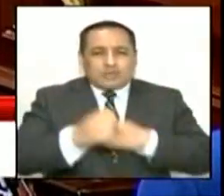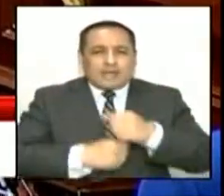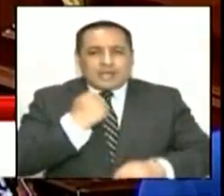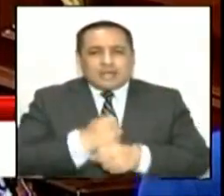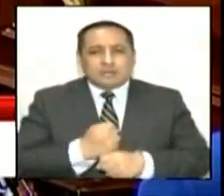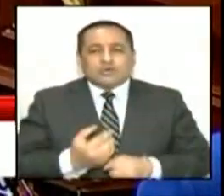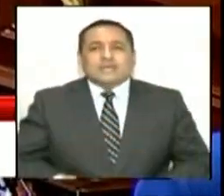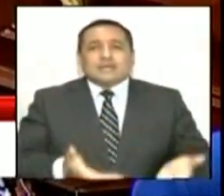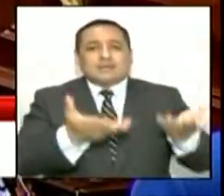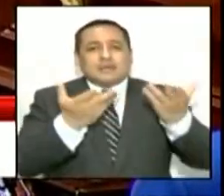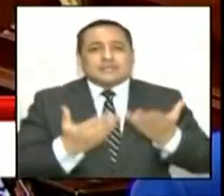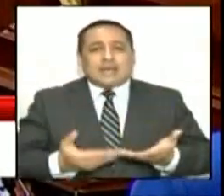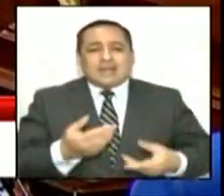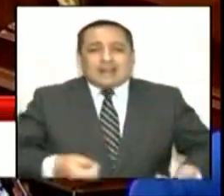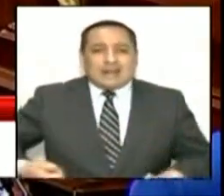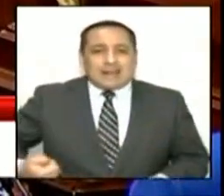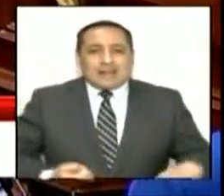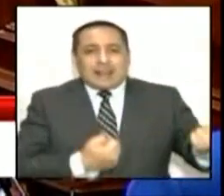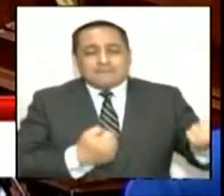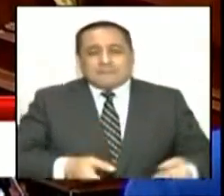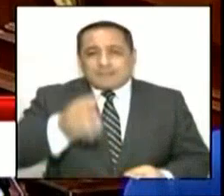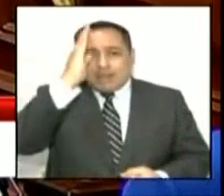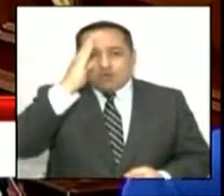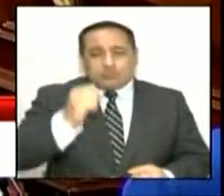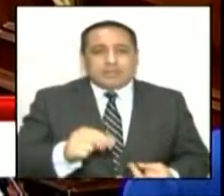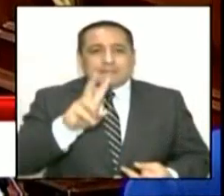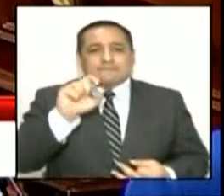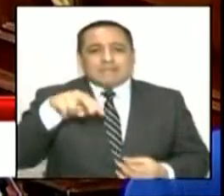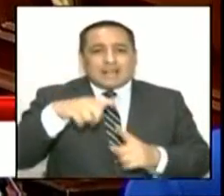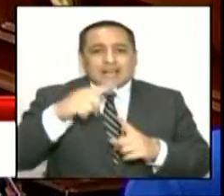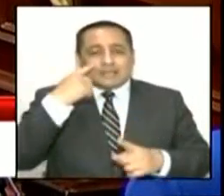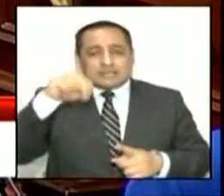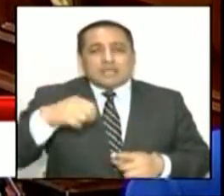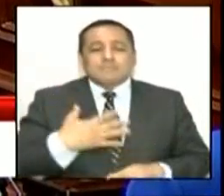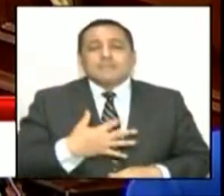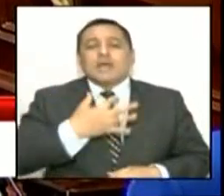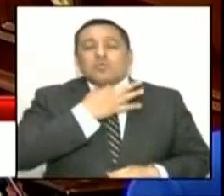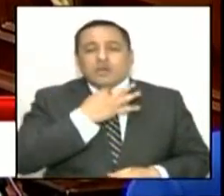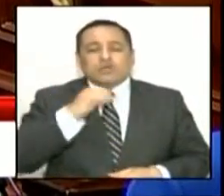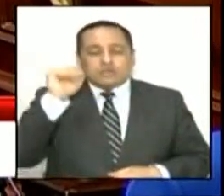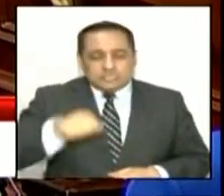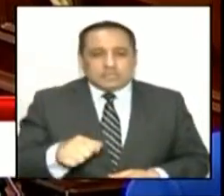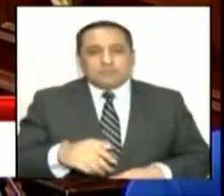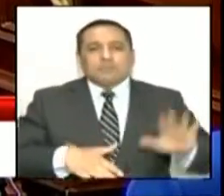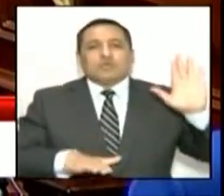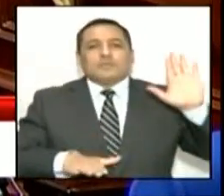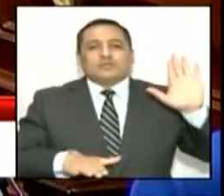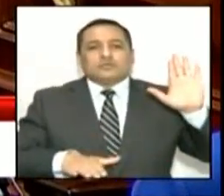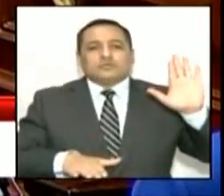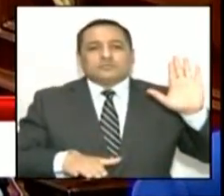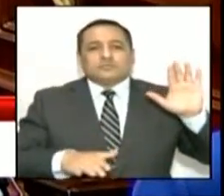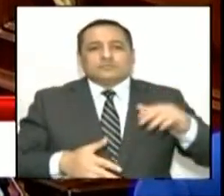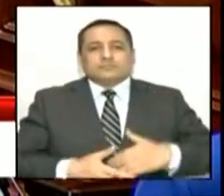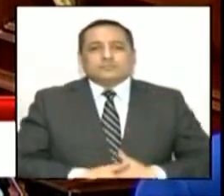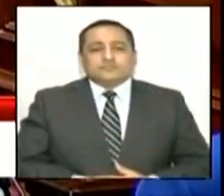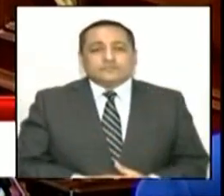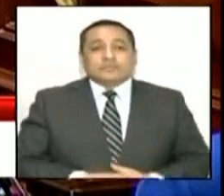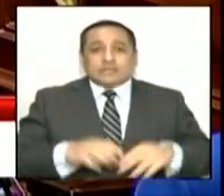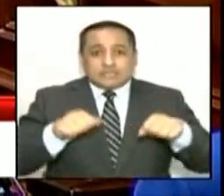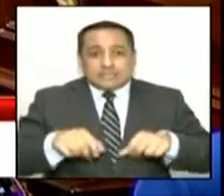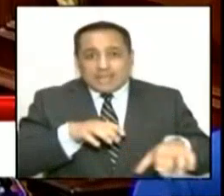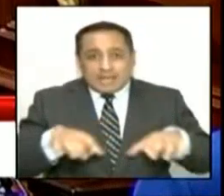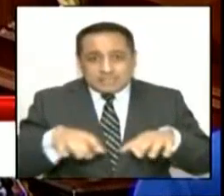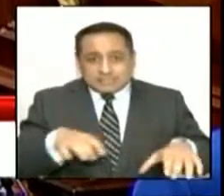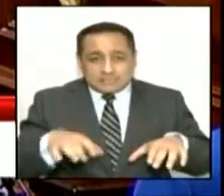de Fernando Oriente Terry, el Nipaneado Corazado y de mi abuelo Javier Alba Landini, sí, juro. Si así lo